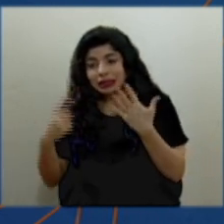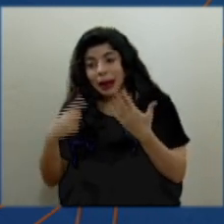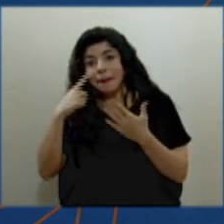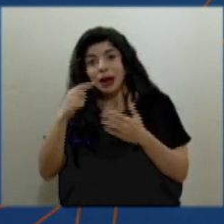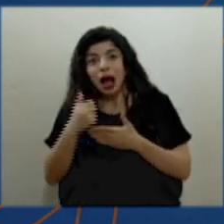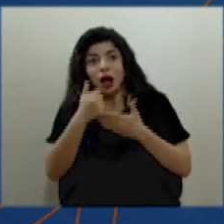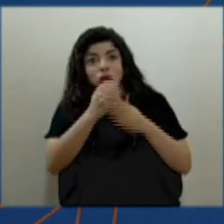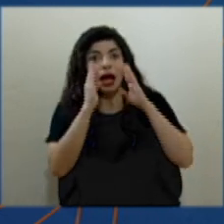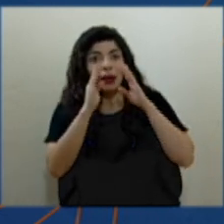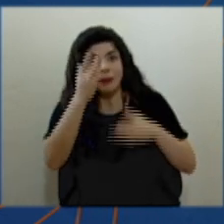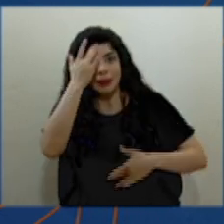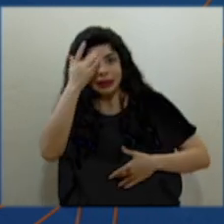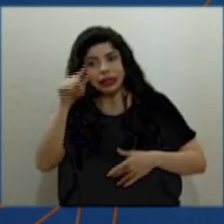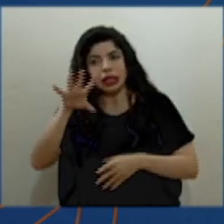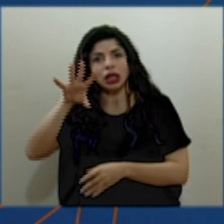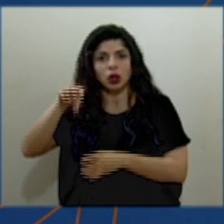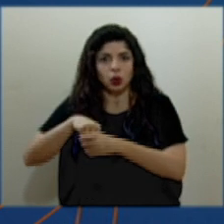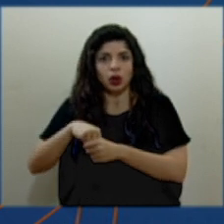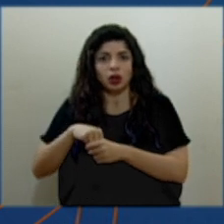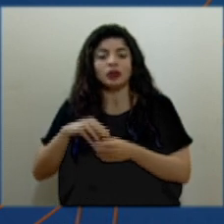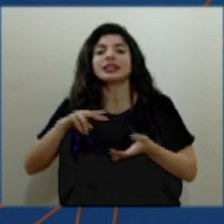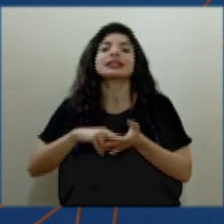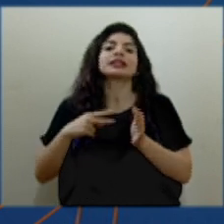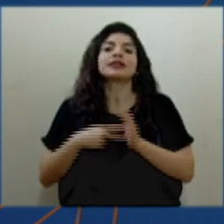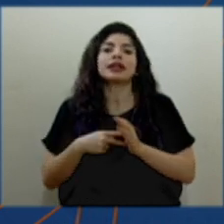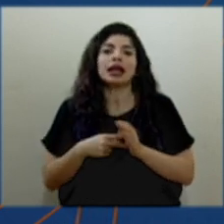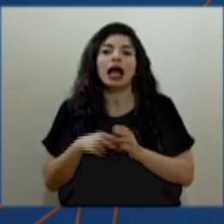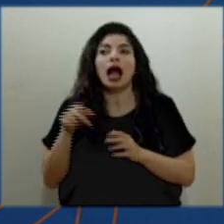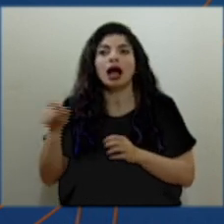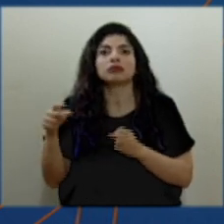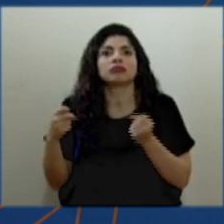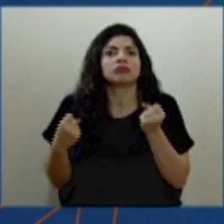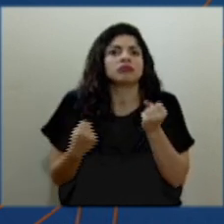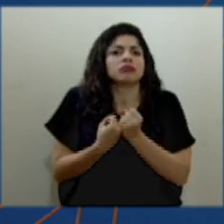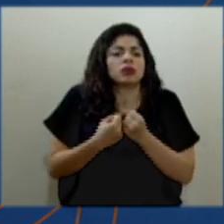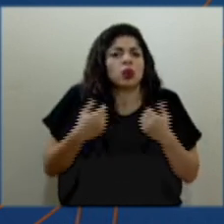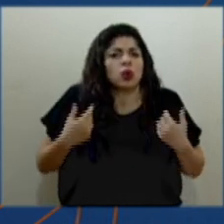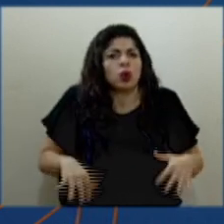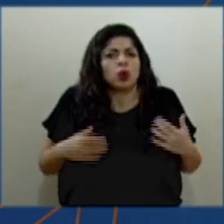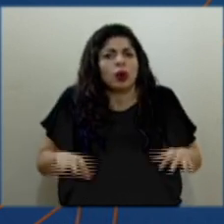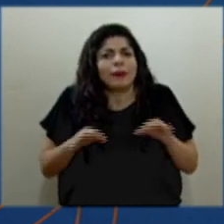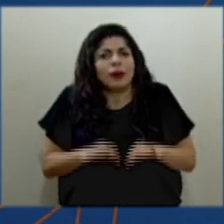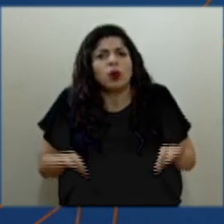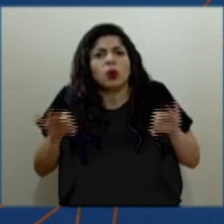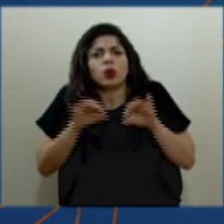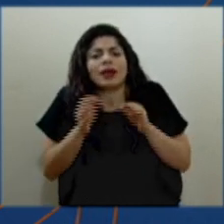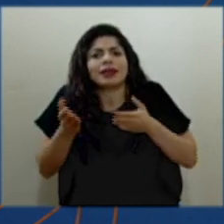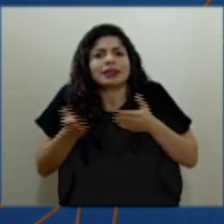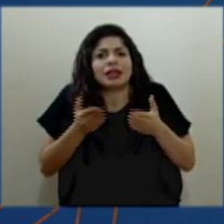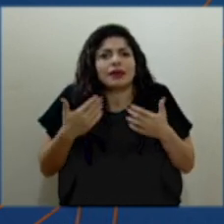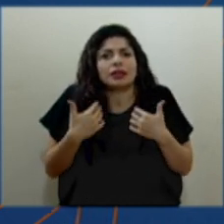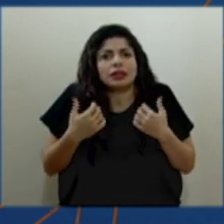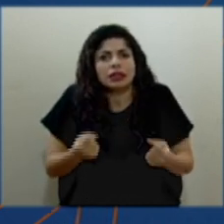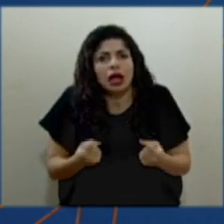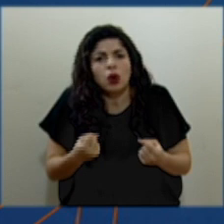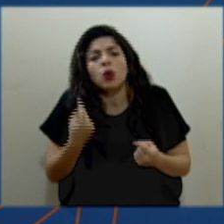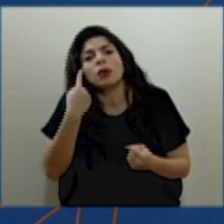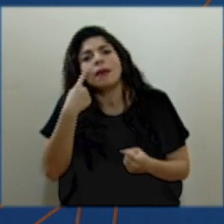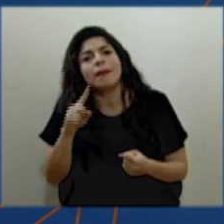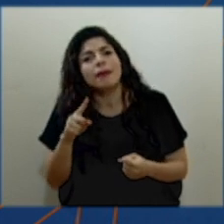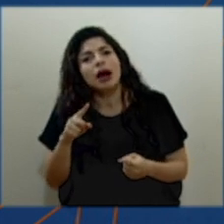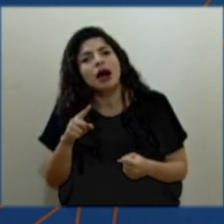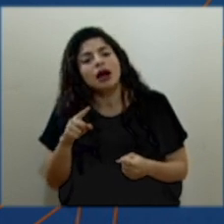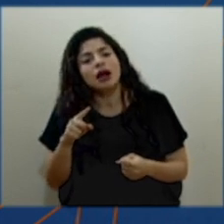atención de pacientes, lo cual nos supone un apoyo fundamental de servicios integrales de salud